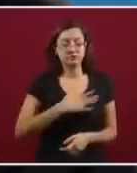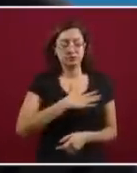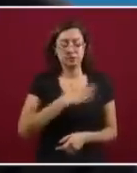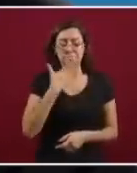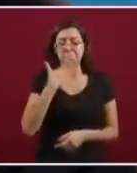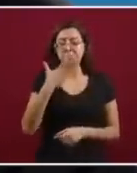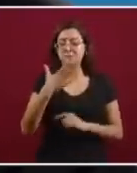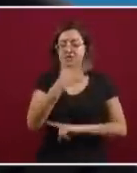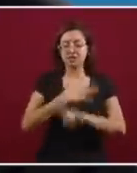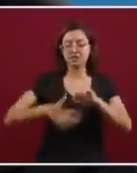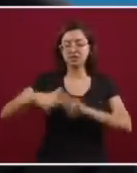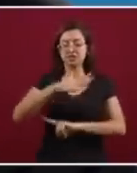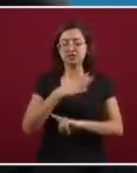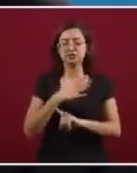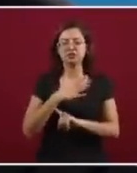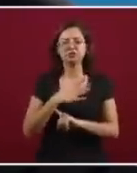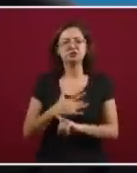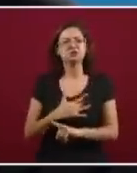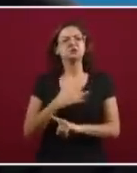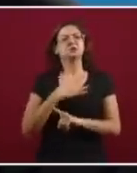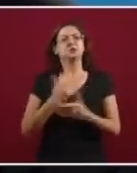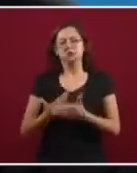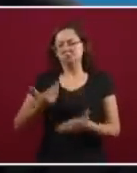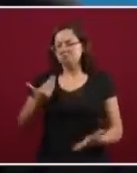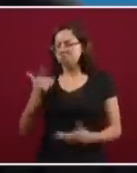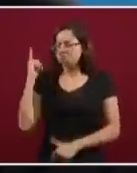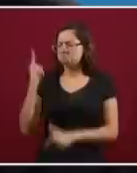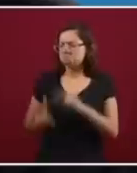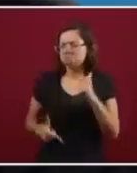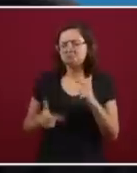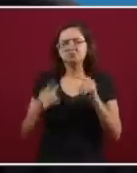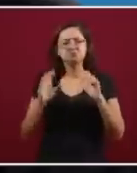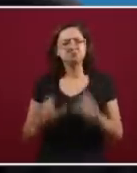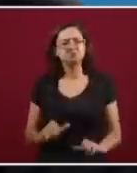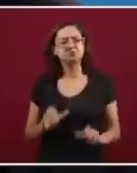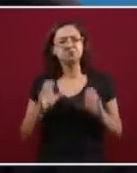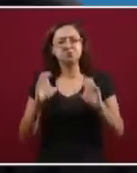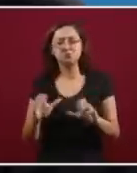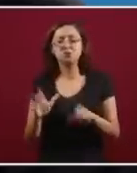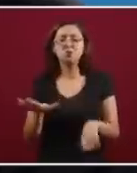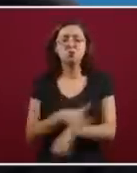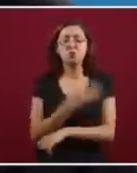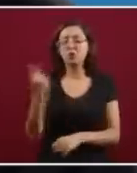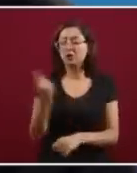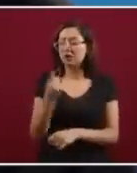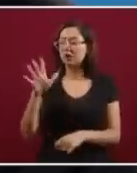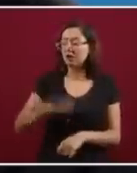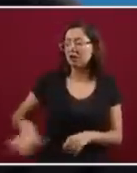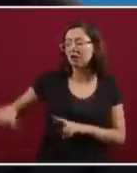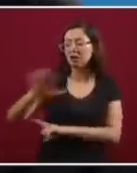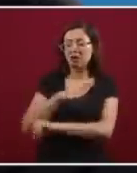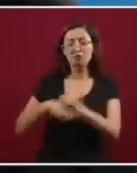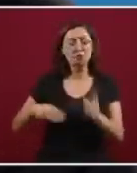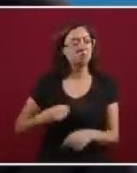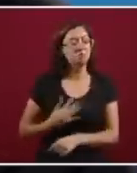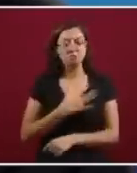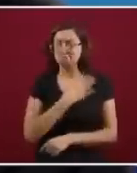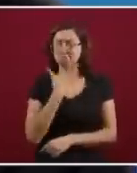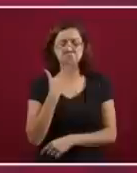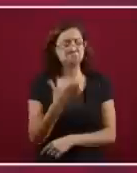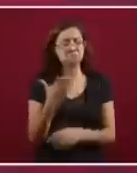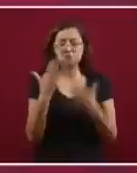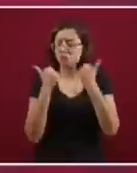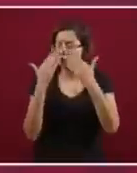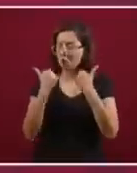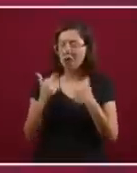más efectivo de prevención donde no hay bienestar donde hay pobreza donde hay falta de